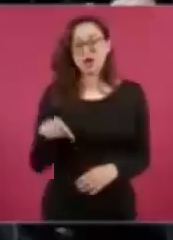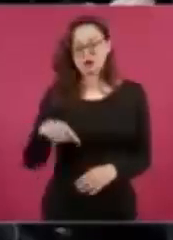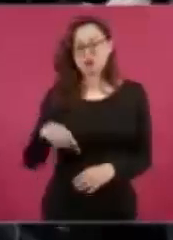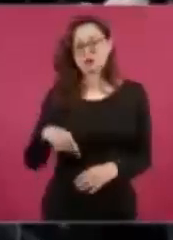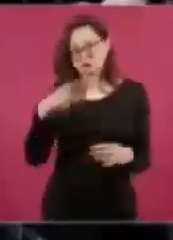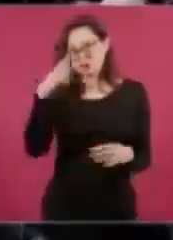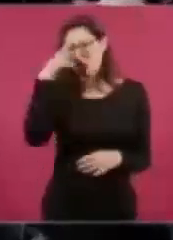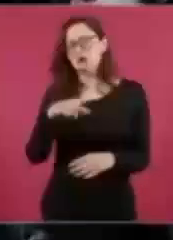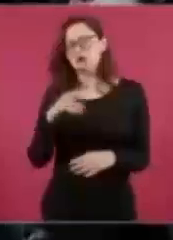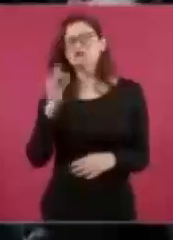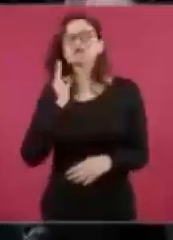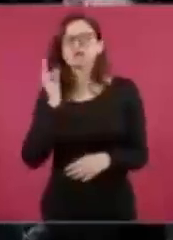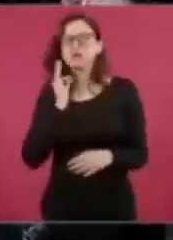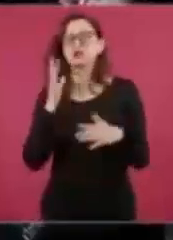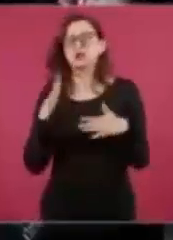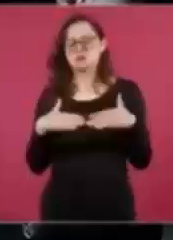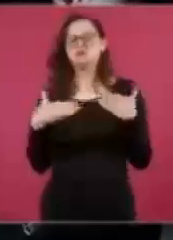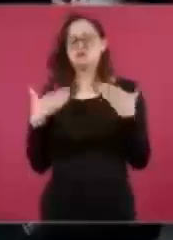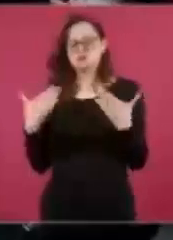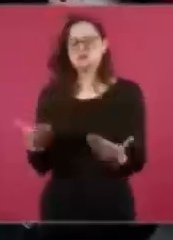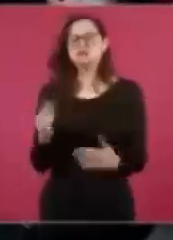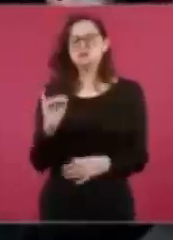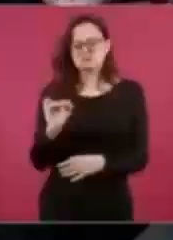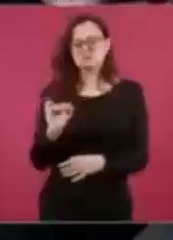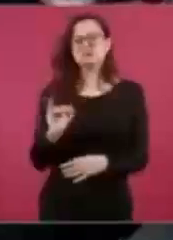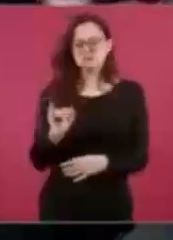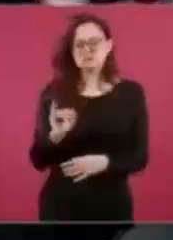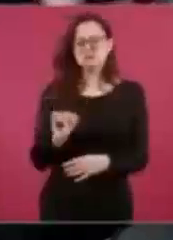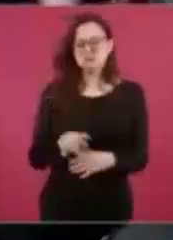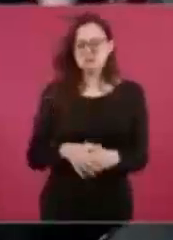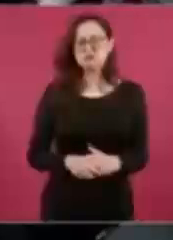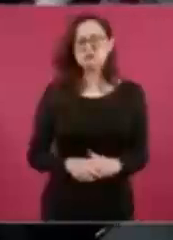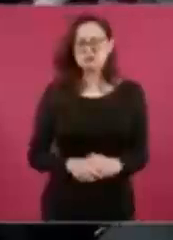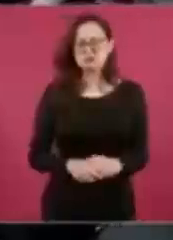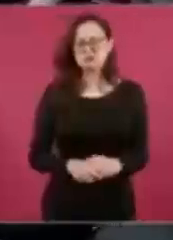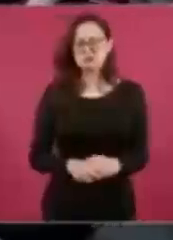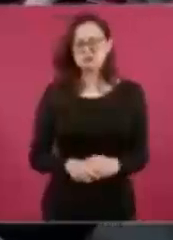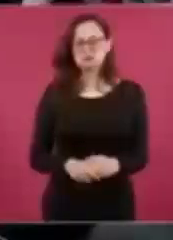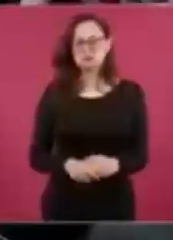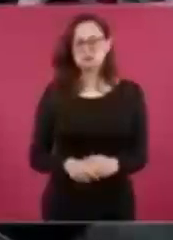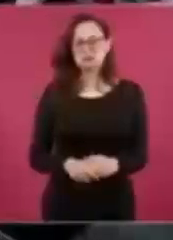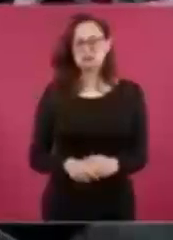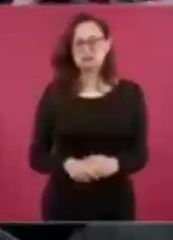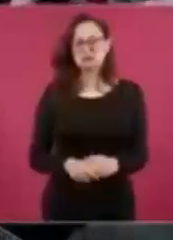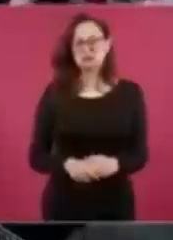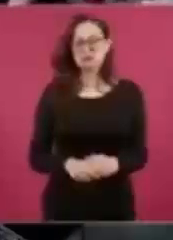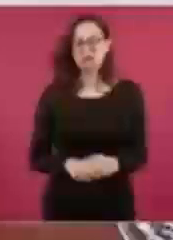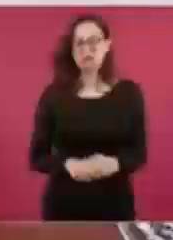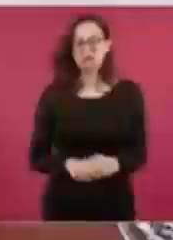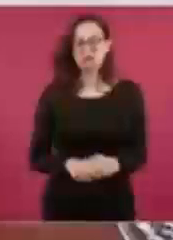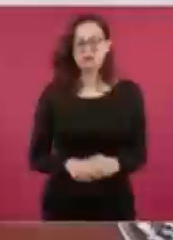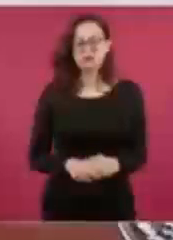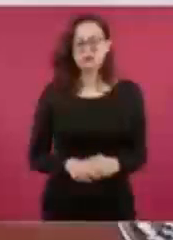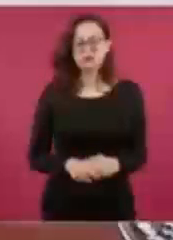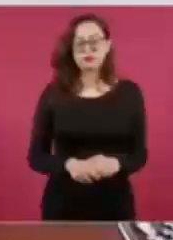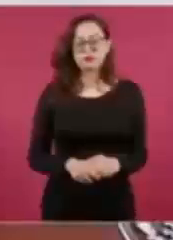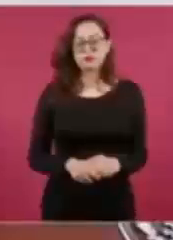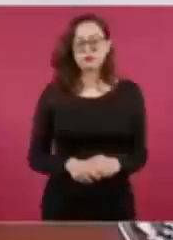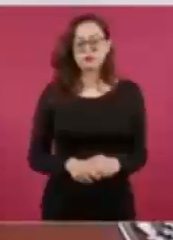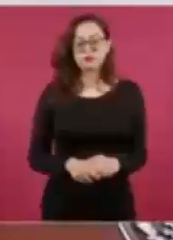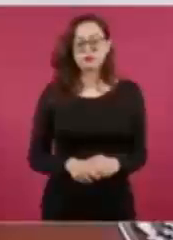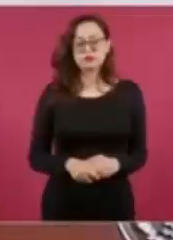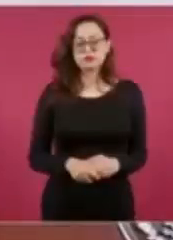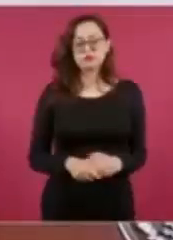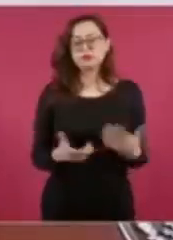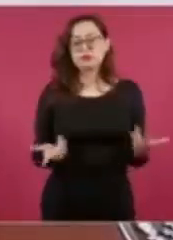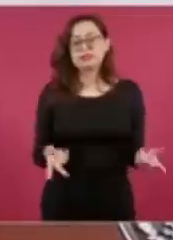y para determinar, pues apoyar en los dichos de ante esta